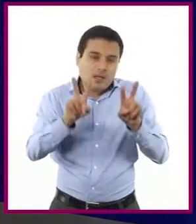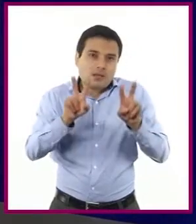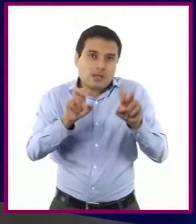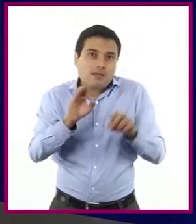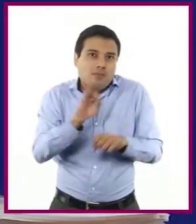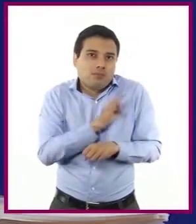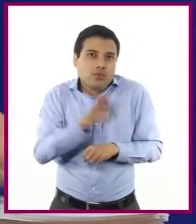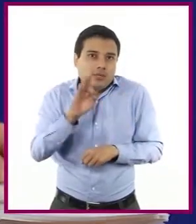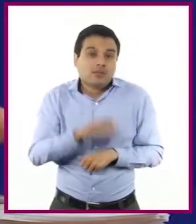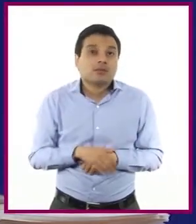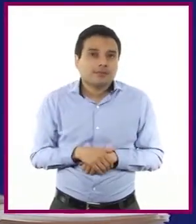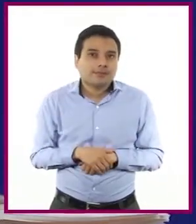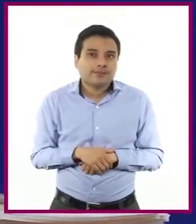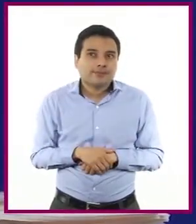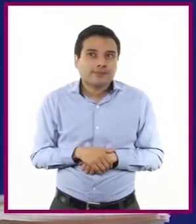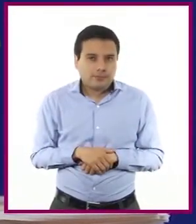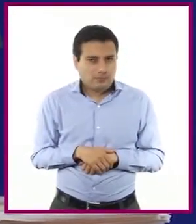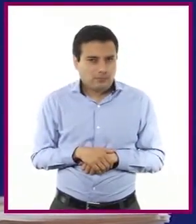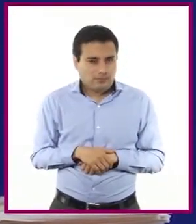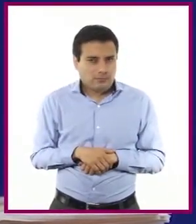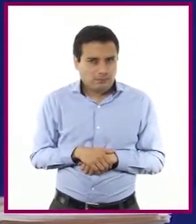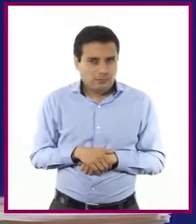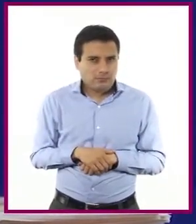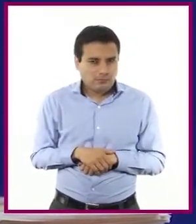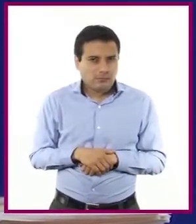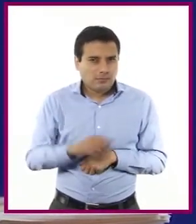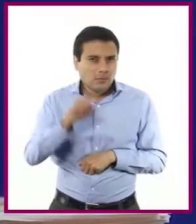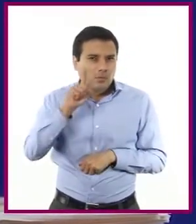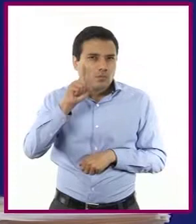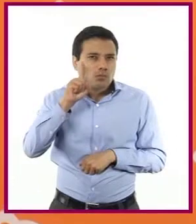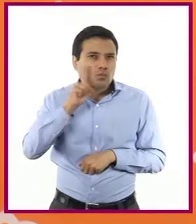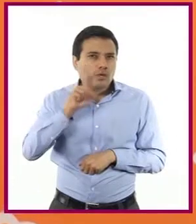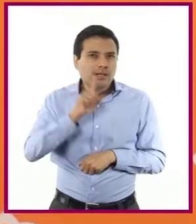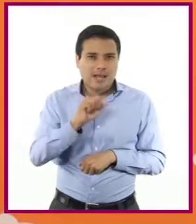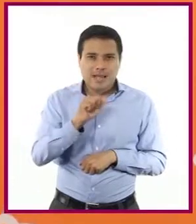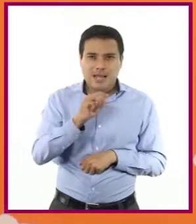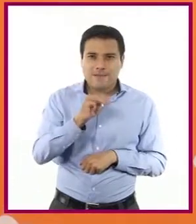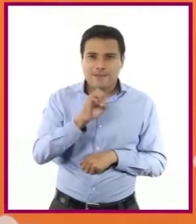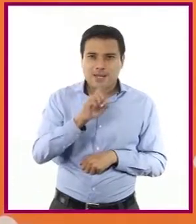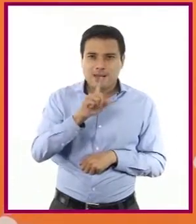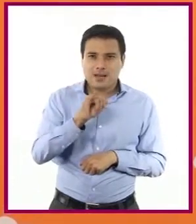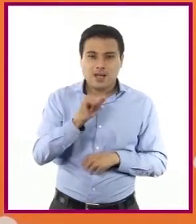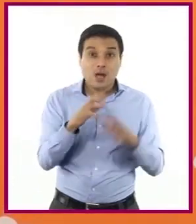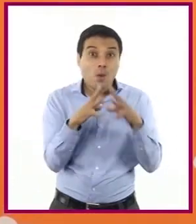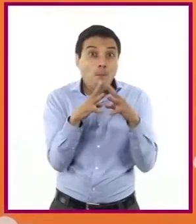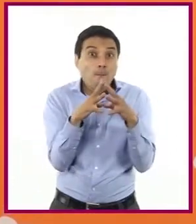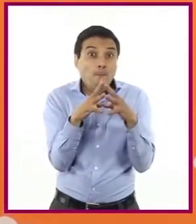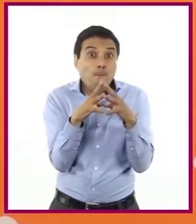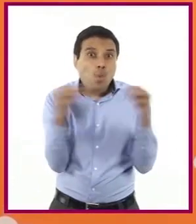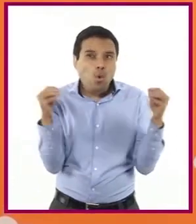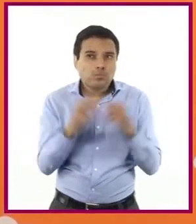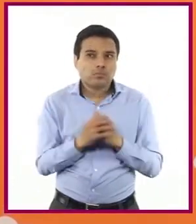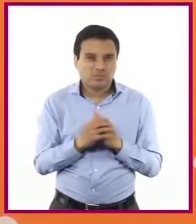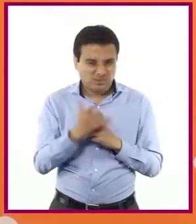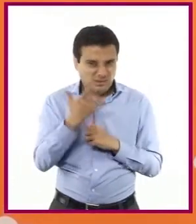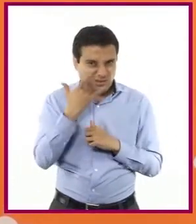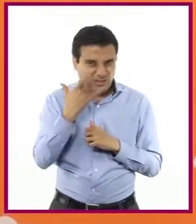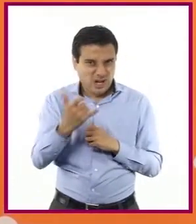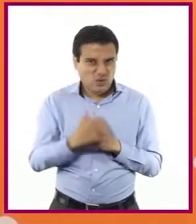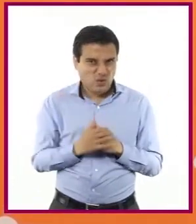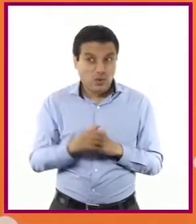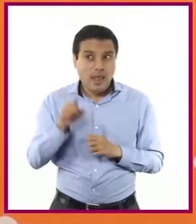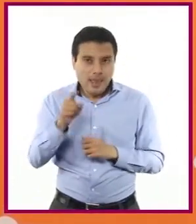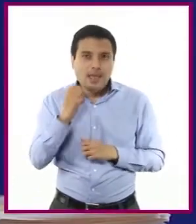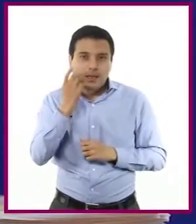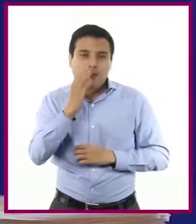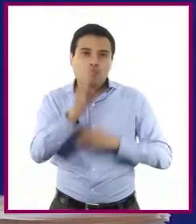puede ser la extraña desaparición de Amelia Earhart durante el vuelo en el que quiso darle la